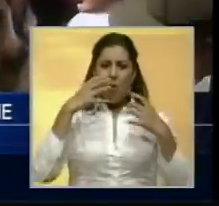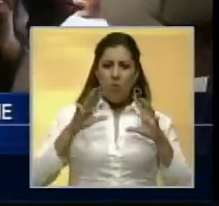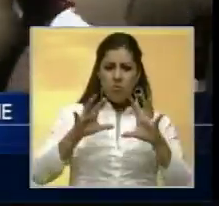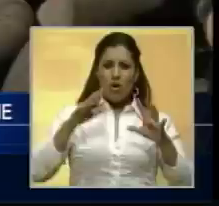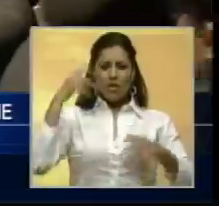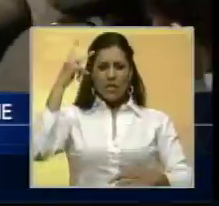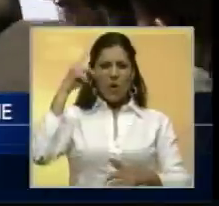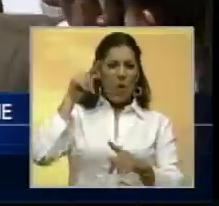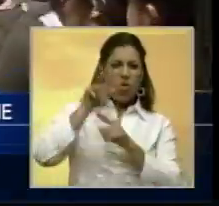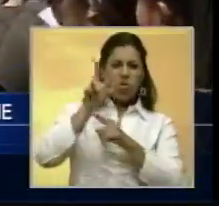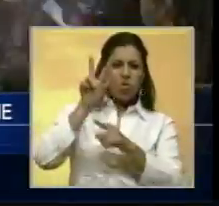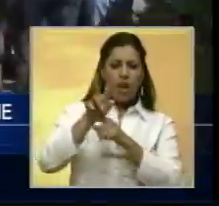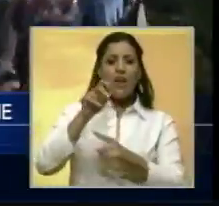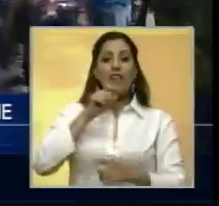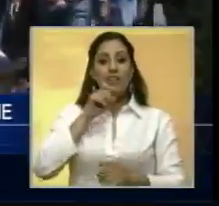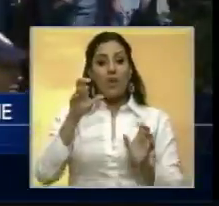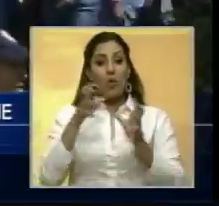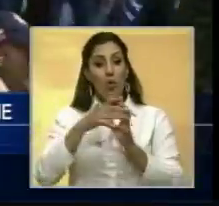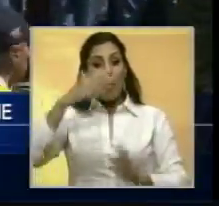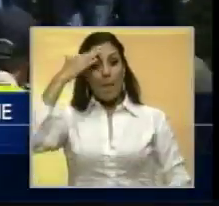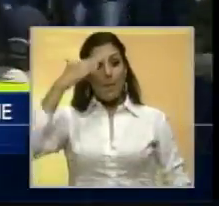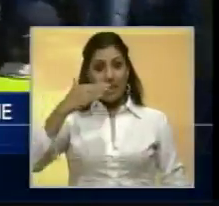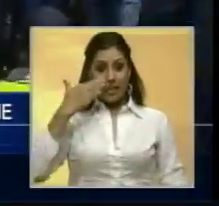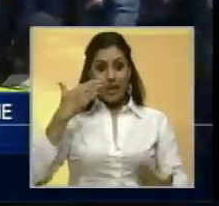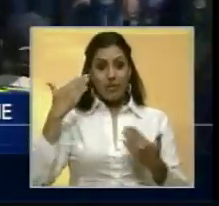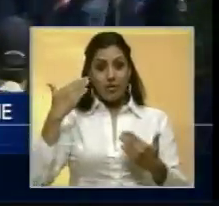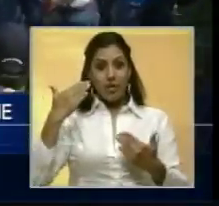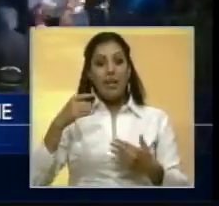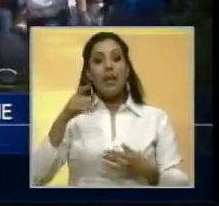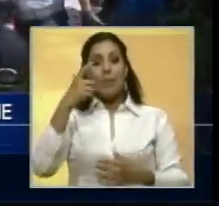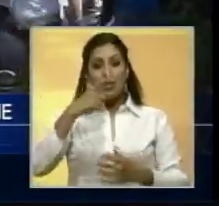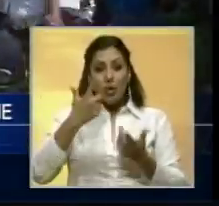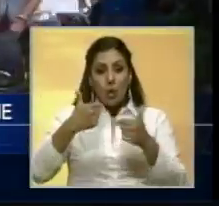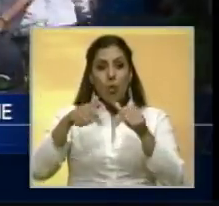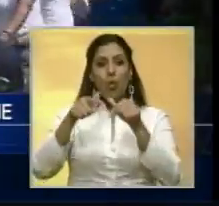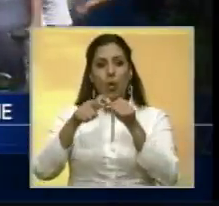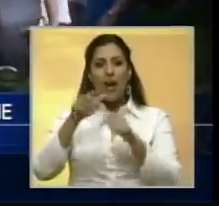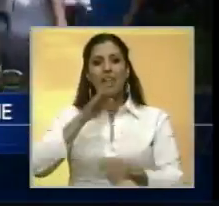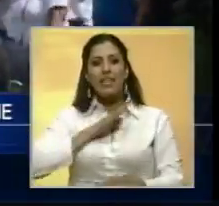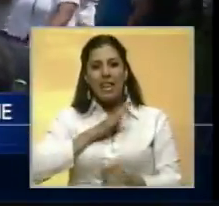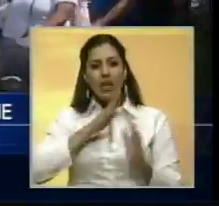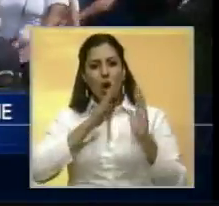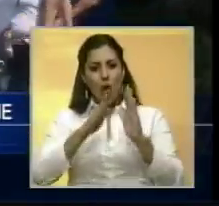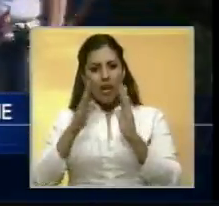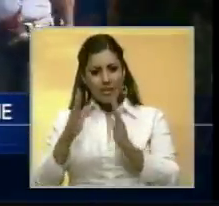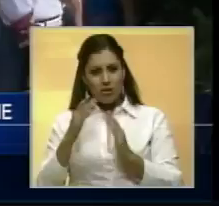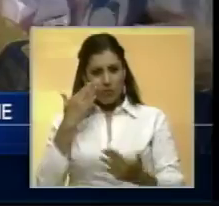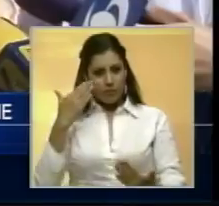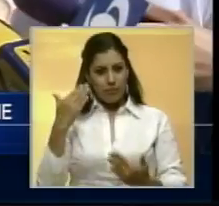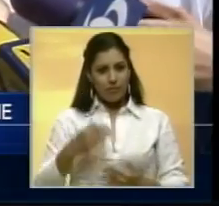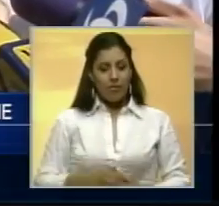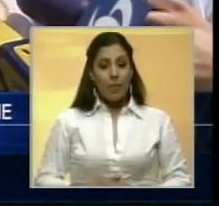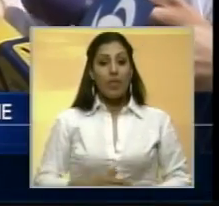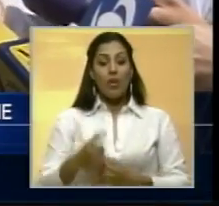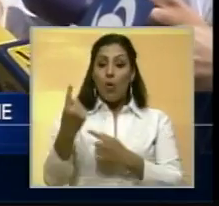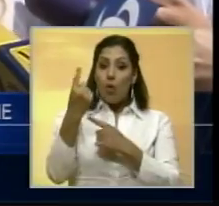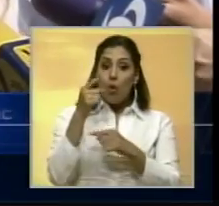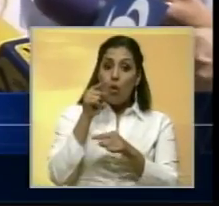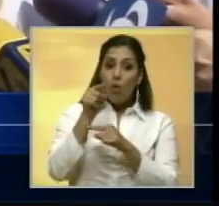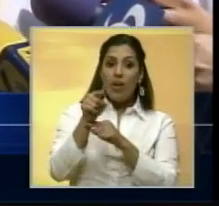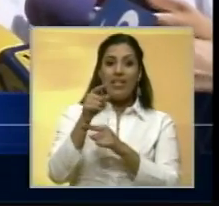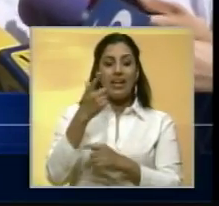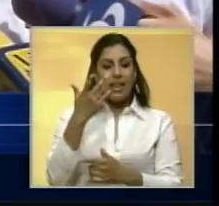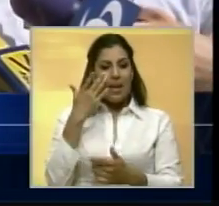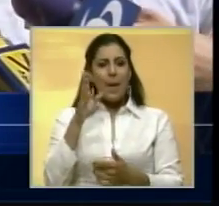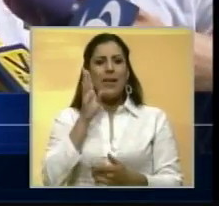físico y psicológico por parte de los efectivos de la Guardia Nacional que se encontraban custodiando el organismo electoral. La orden que les dan